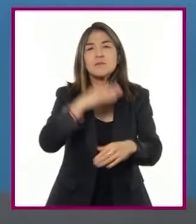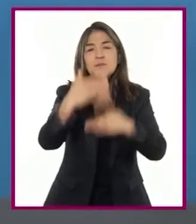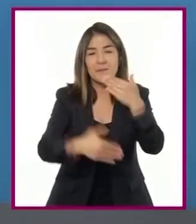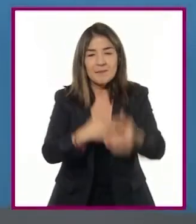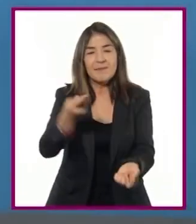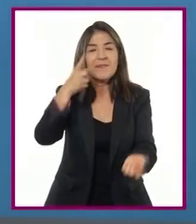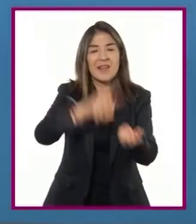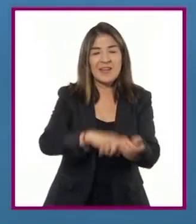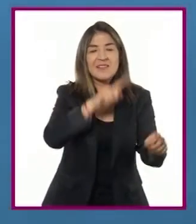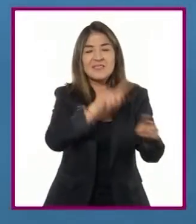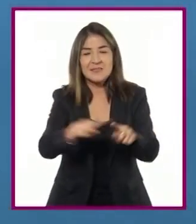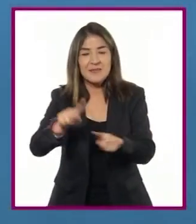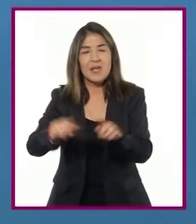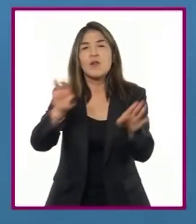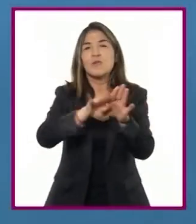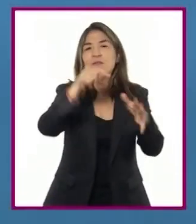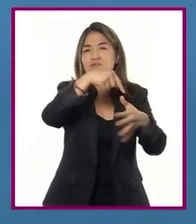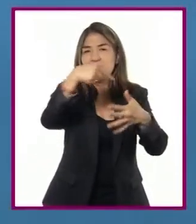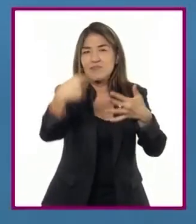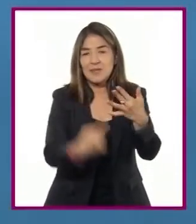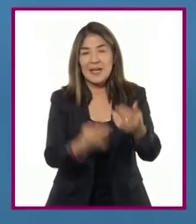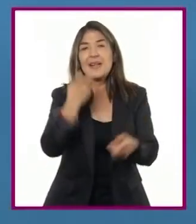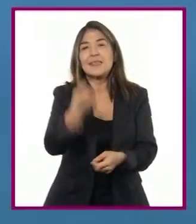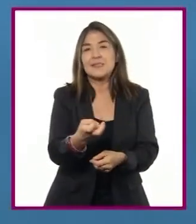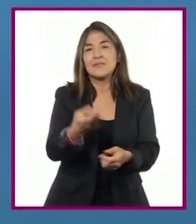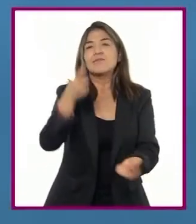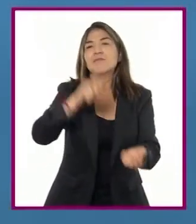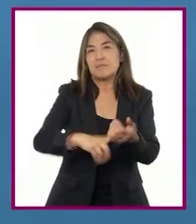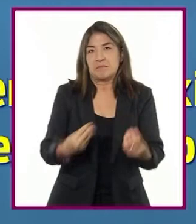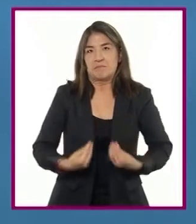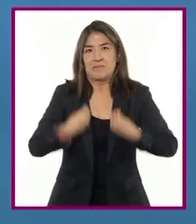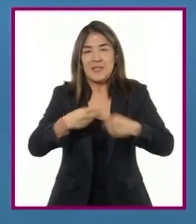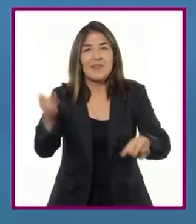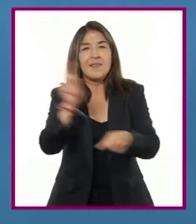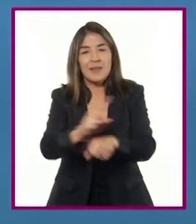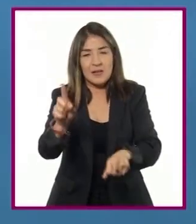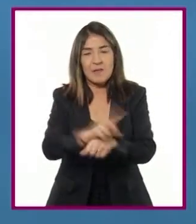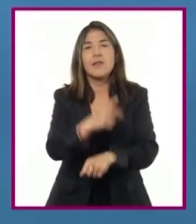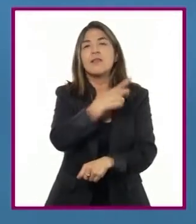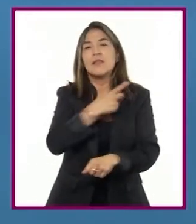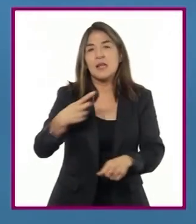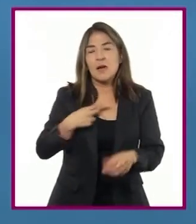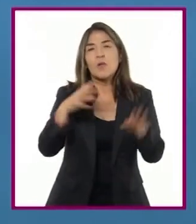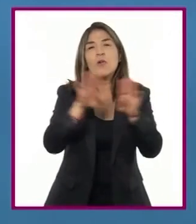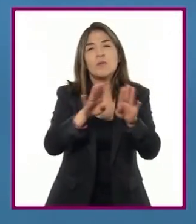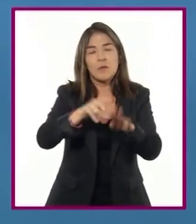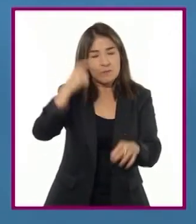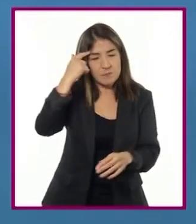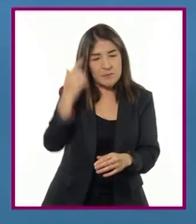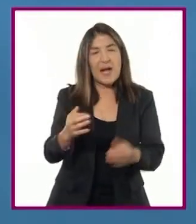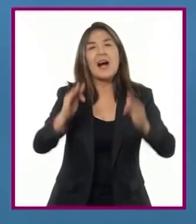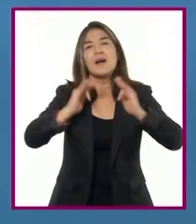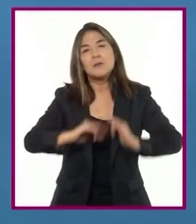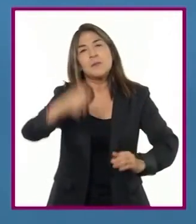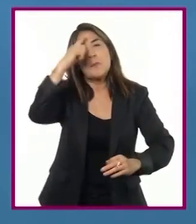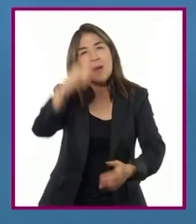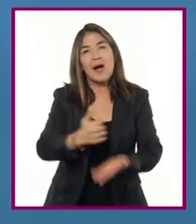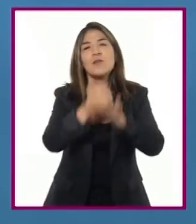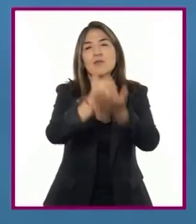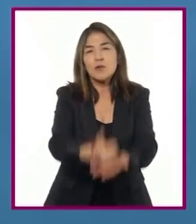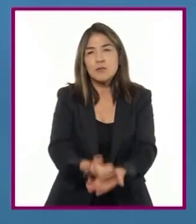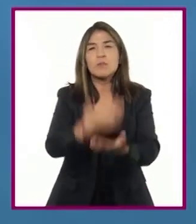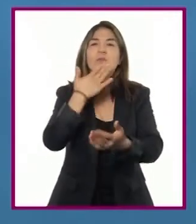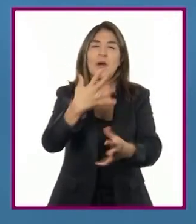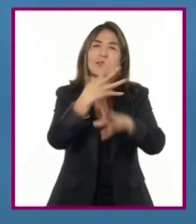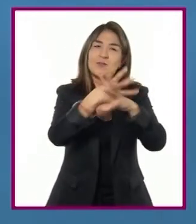incluye distintas fases que al abordar asuntos de la vida cotidiana deben ser flexibles para ayudar a conseguir la solución